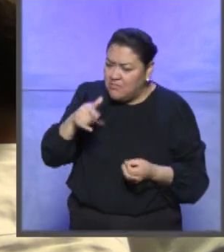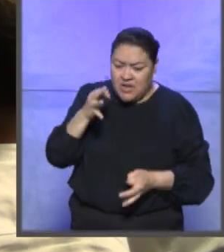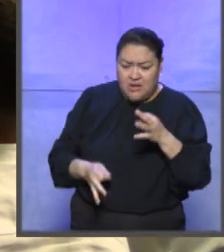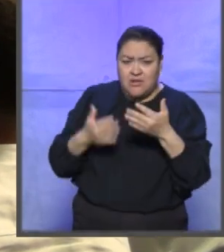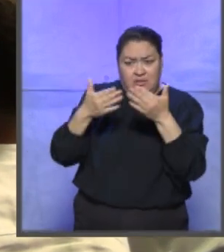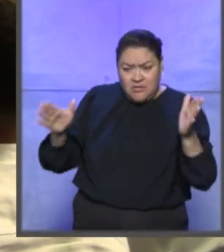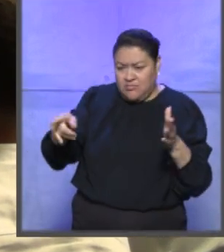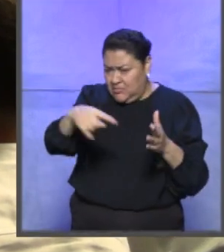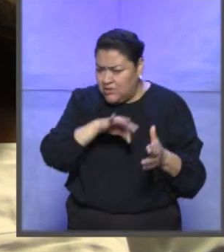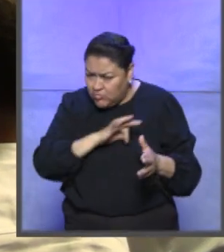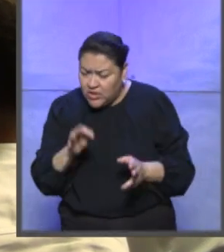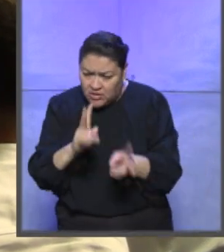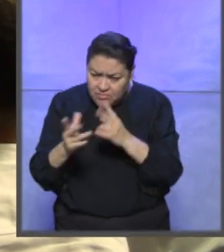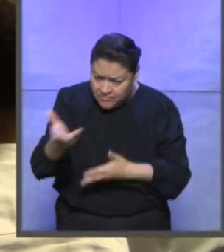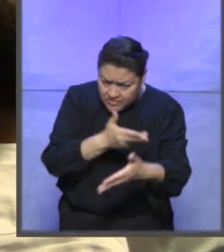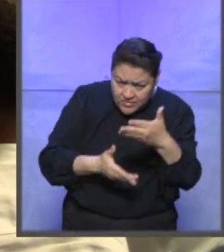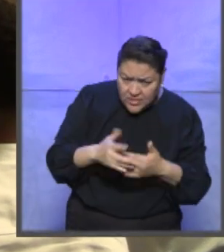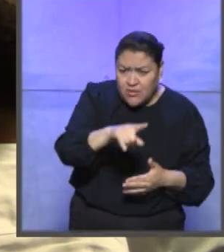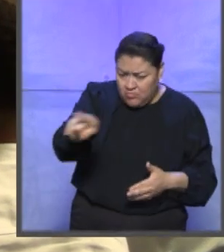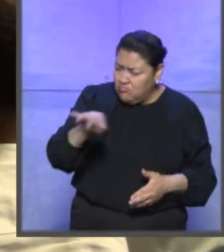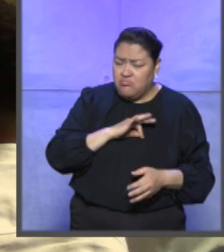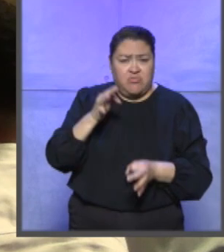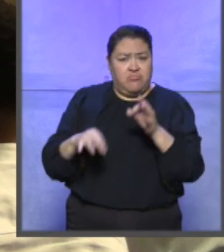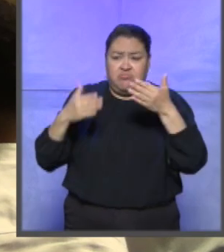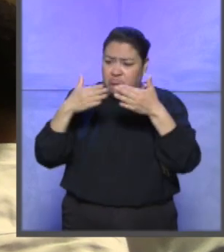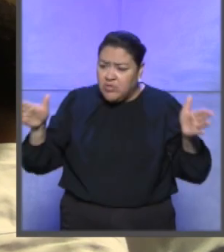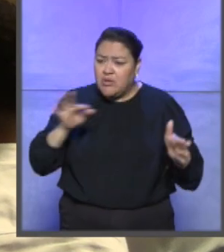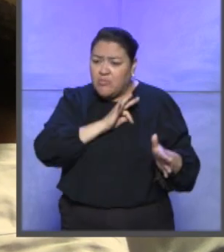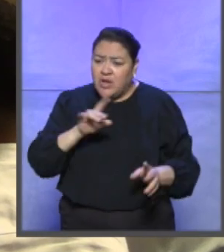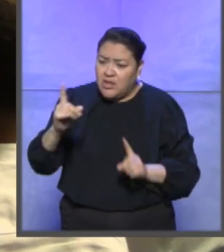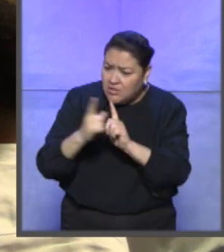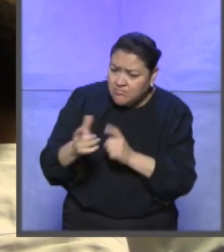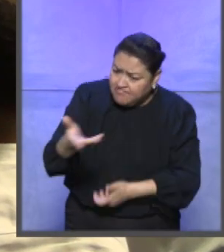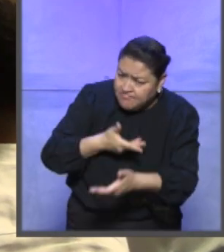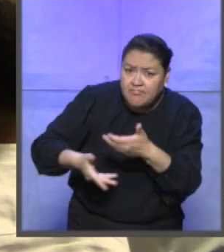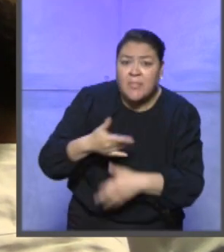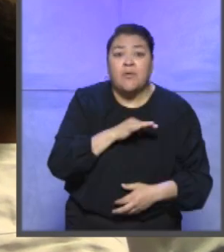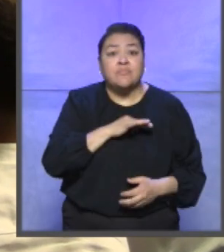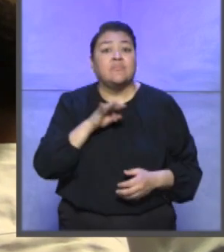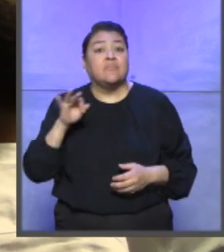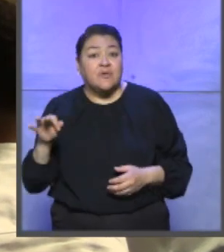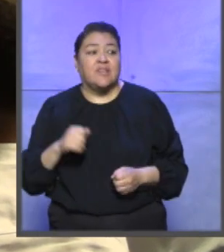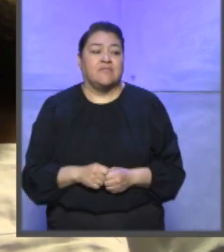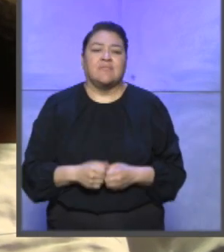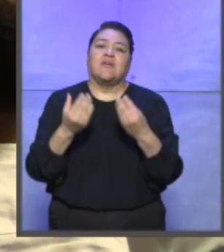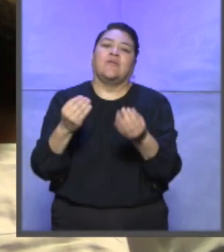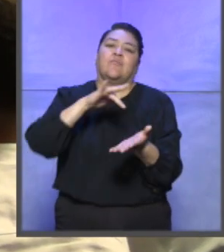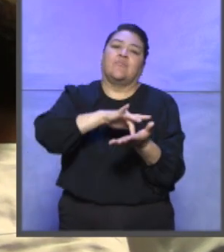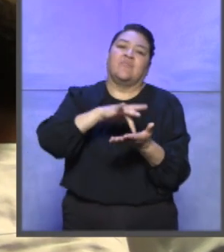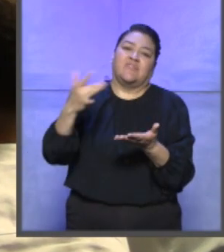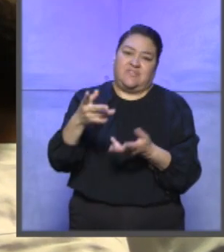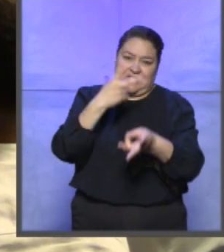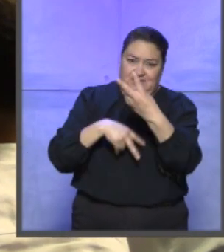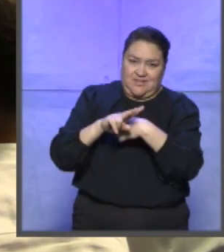abiertas de esa institución y cualquiera que se encuentre aquí sentada está abierta para despejarlos y colaborar con ustedes.